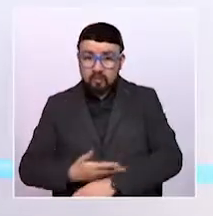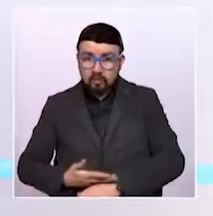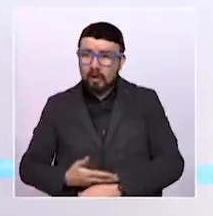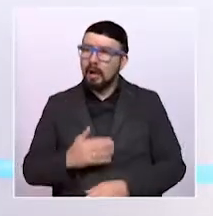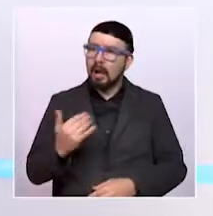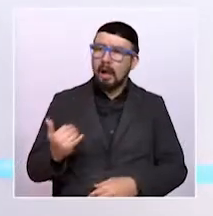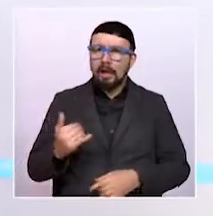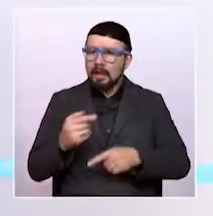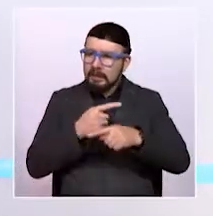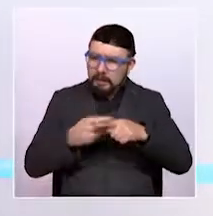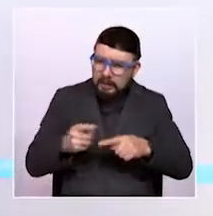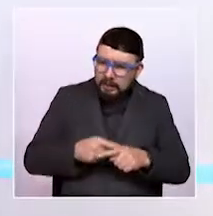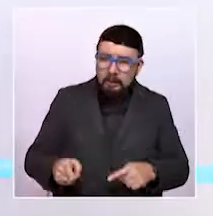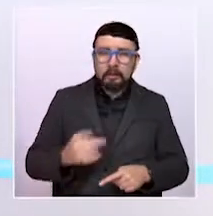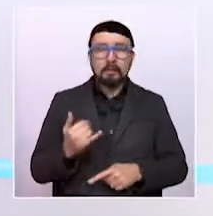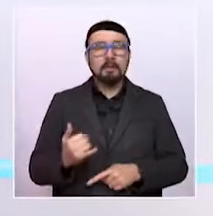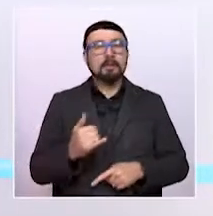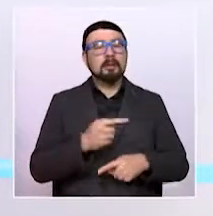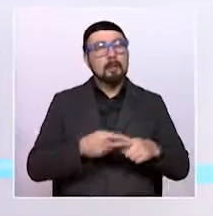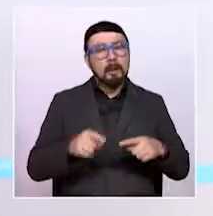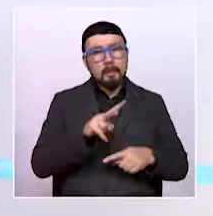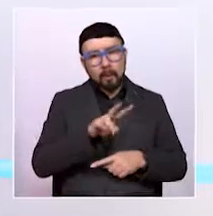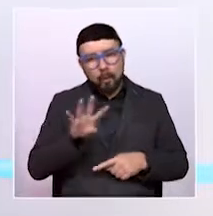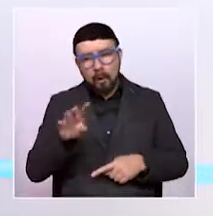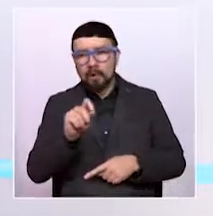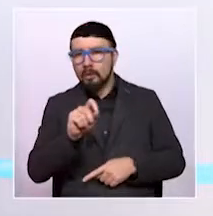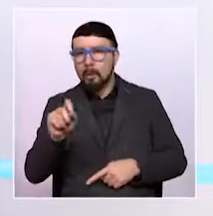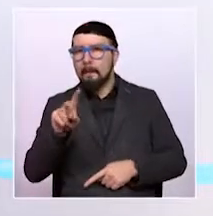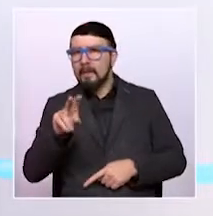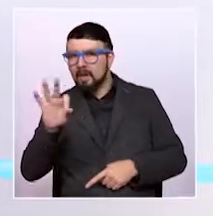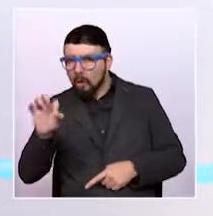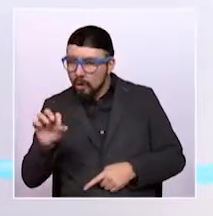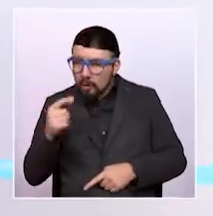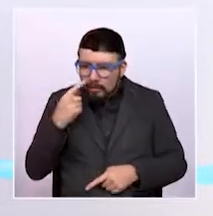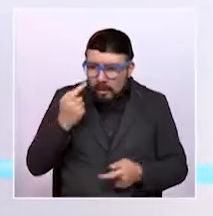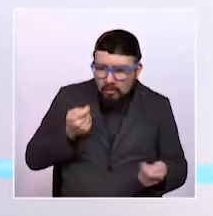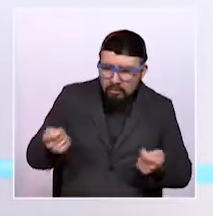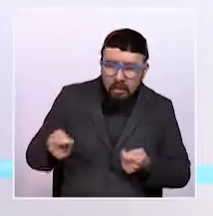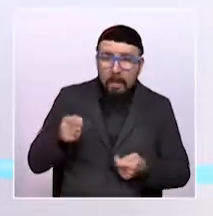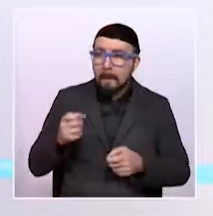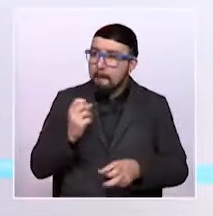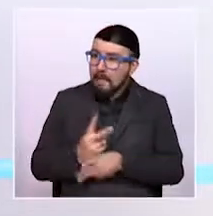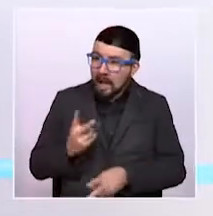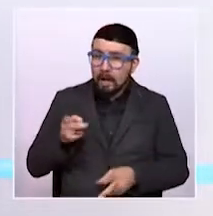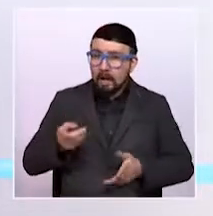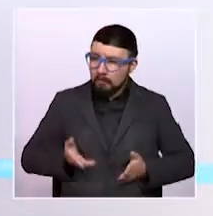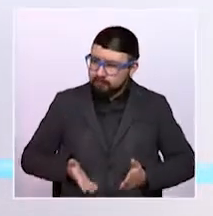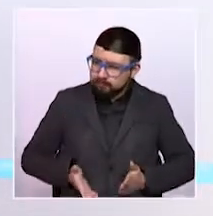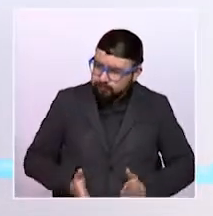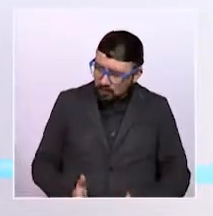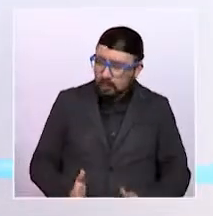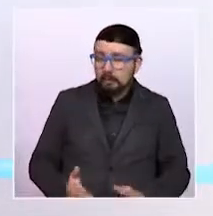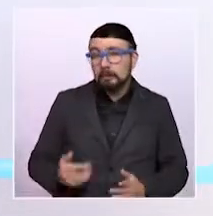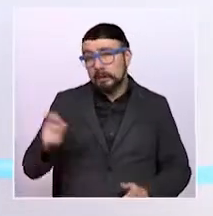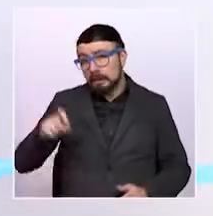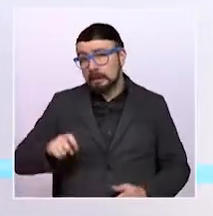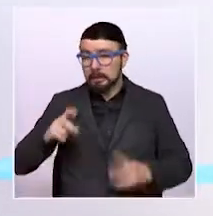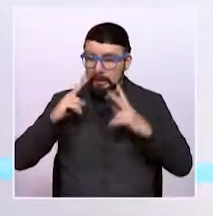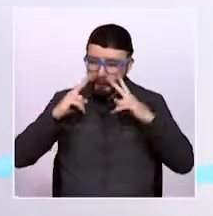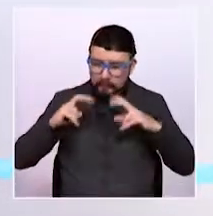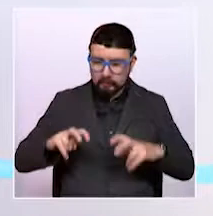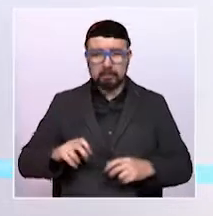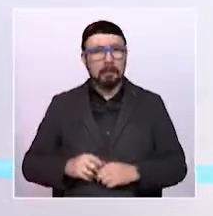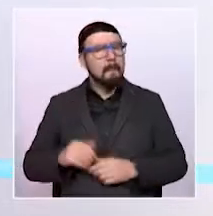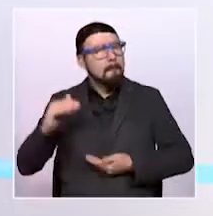24 a 28 pues esto nos sirve también para determinar riesgo al momento del parto entonces es mínimo necesario que una paciente vaya cada cuatro semanas